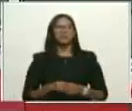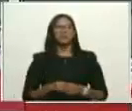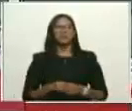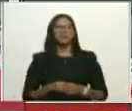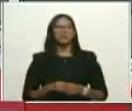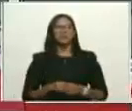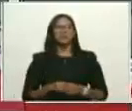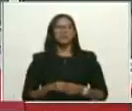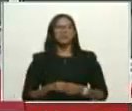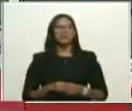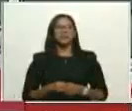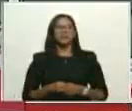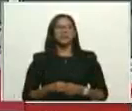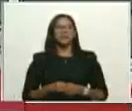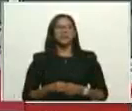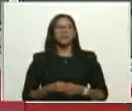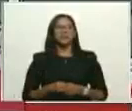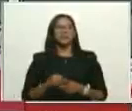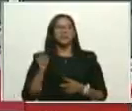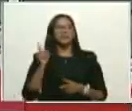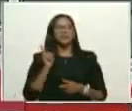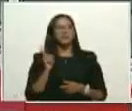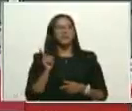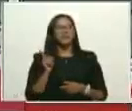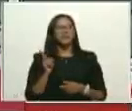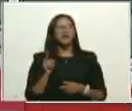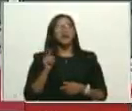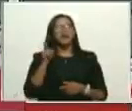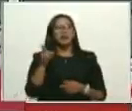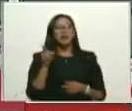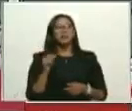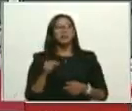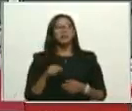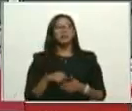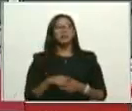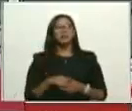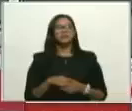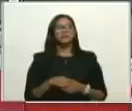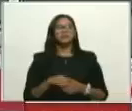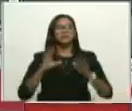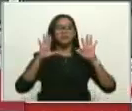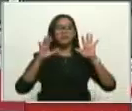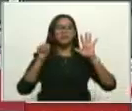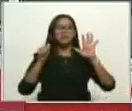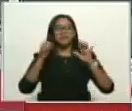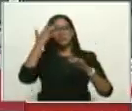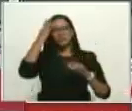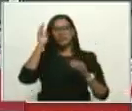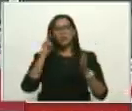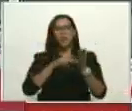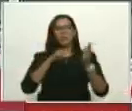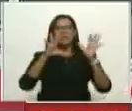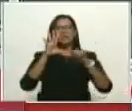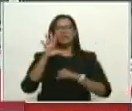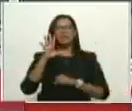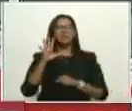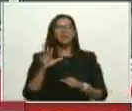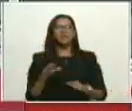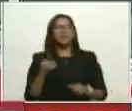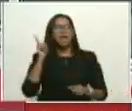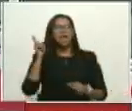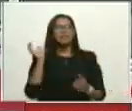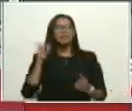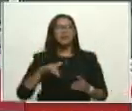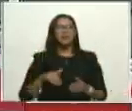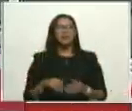pero este no es, este fue, aquí está, 16 de febrero del 2015, que lo hicimos de flu, allá en Maracay, que usted